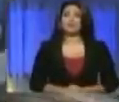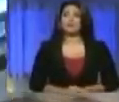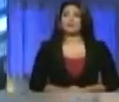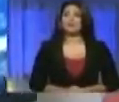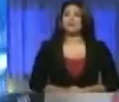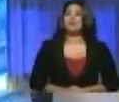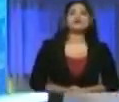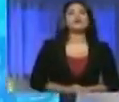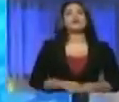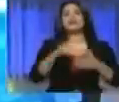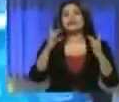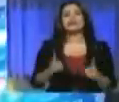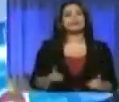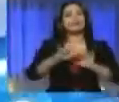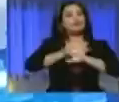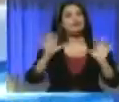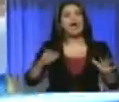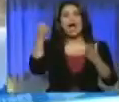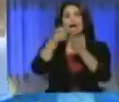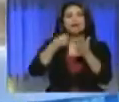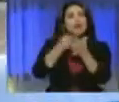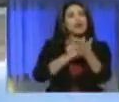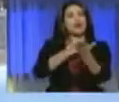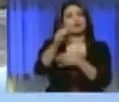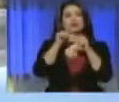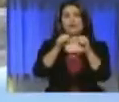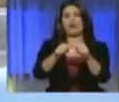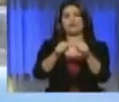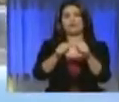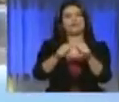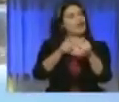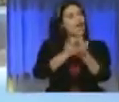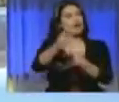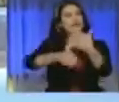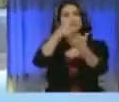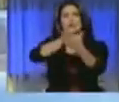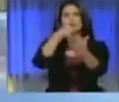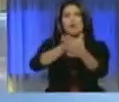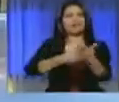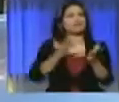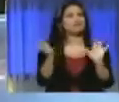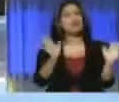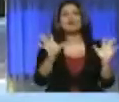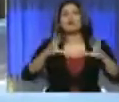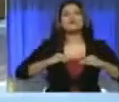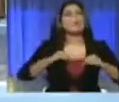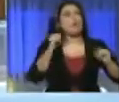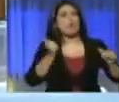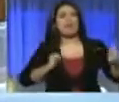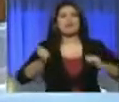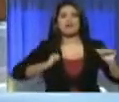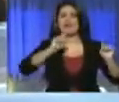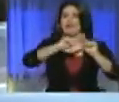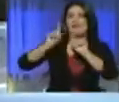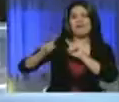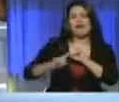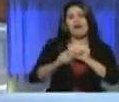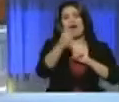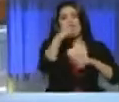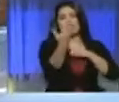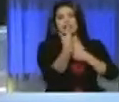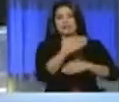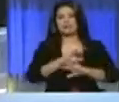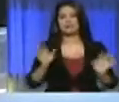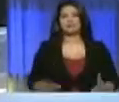Estamos decididos a luchar y a resistir por encima de cualquier amenaza imperial. Bueno, por aquí tenemos